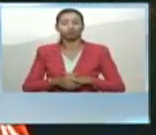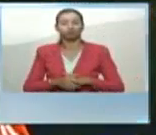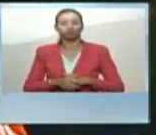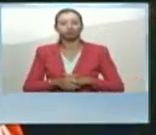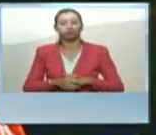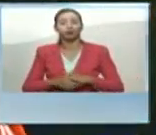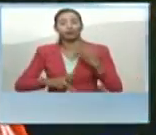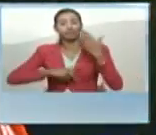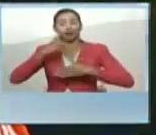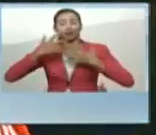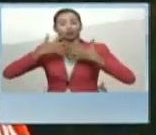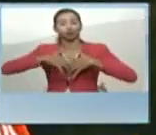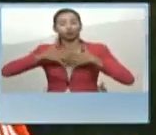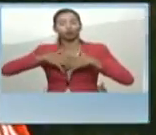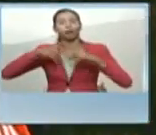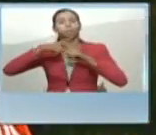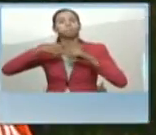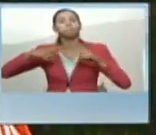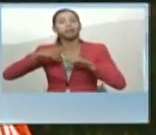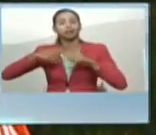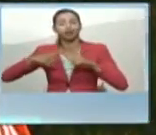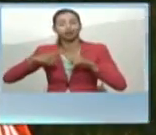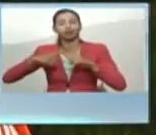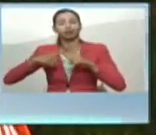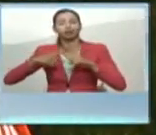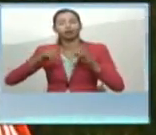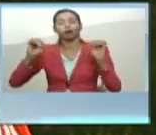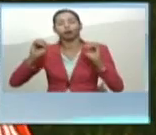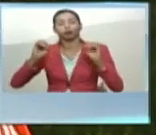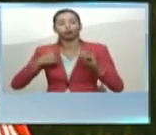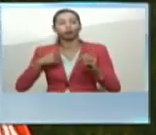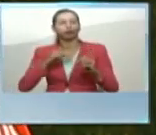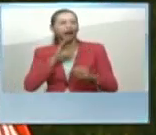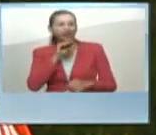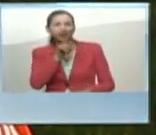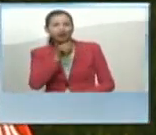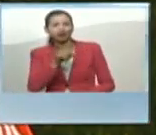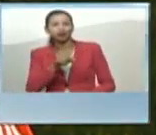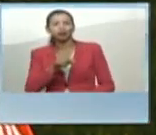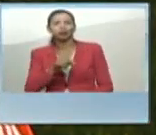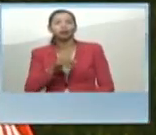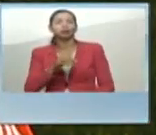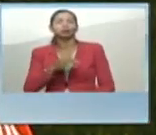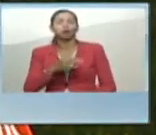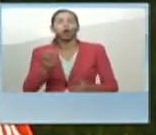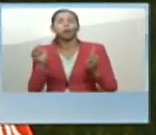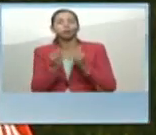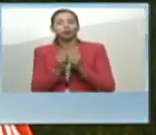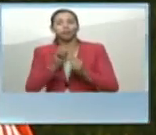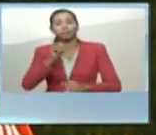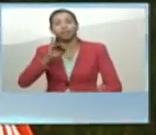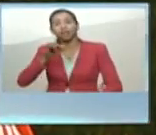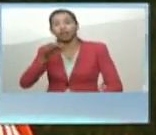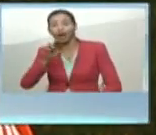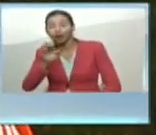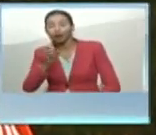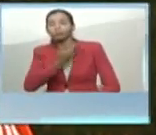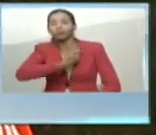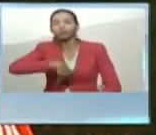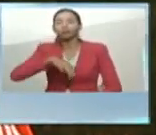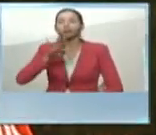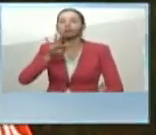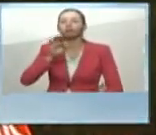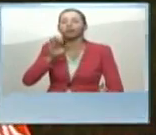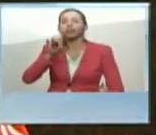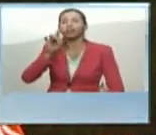el plan de las industrias intermedias. He estado hablando con el compañero Miguel Pérez Abad, presidente de Fedeindustria, un gran compañero, déjeme